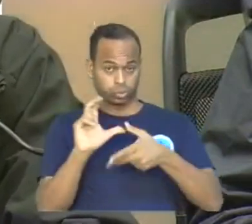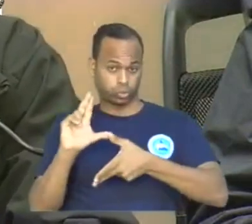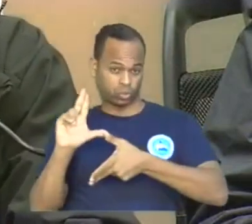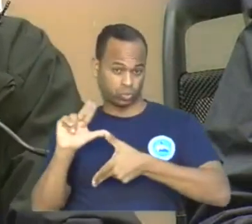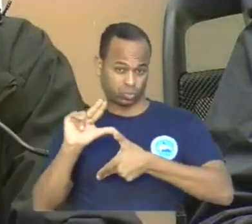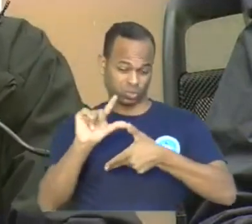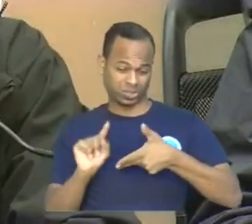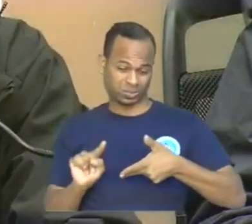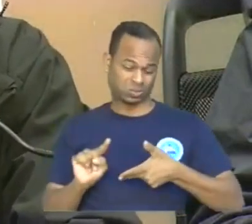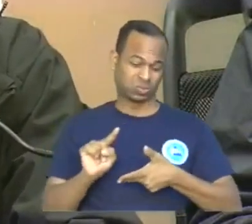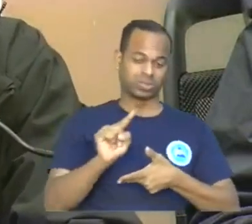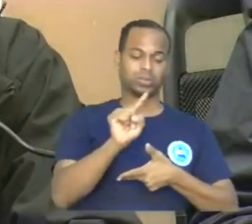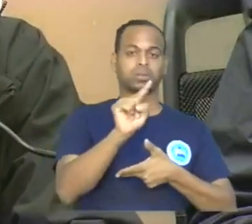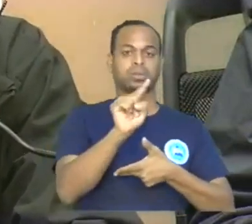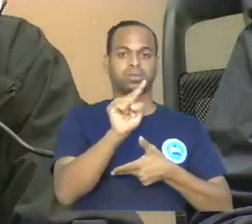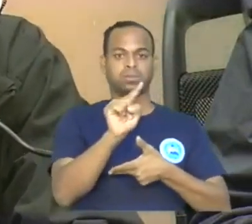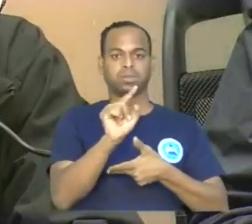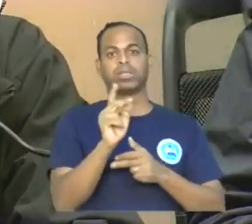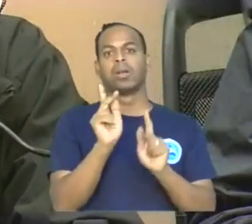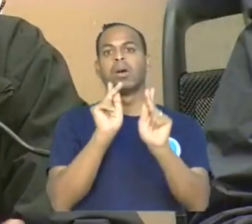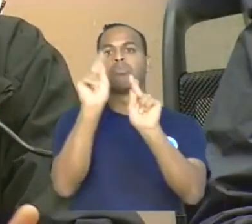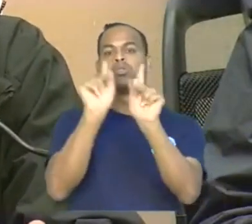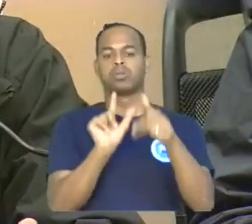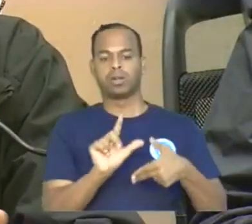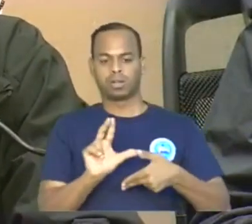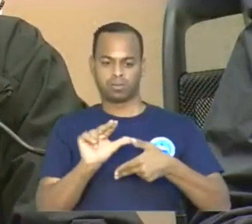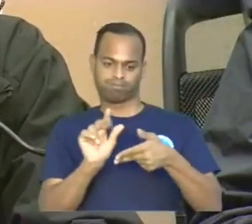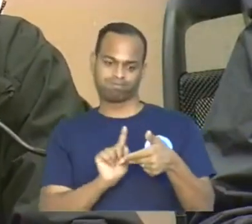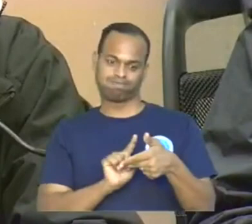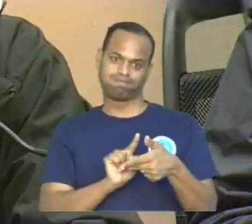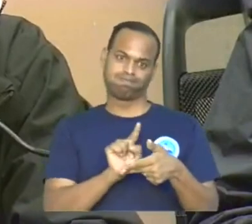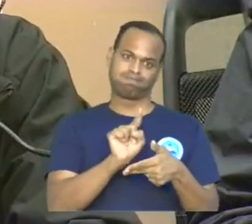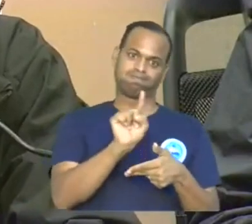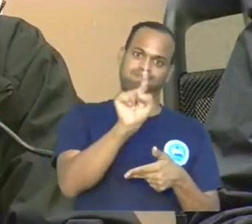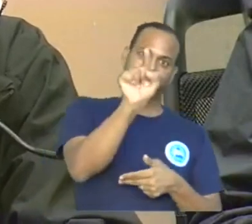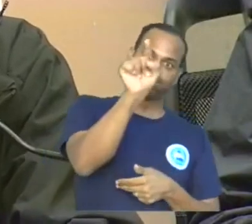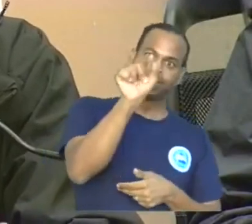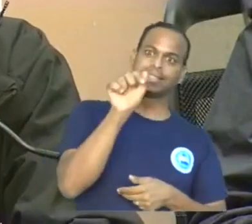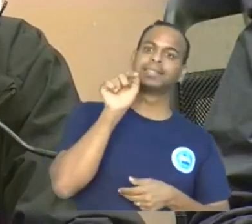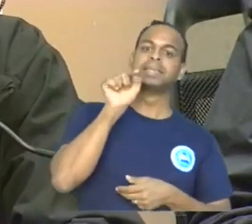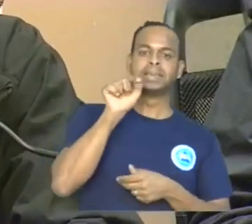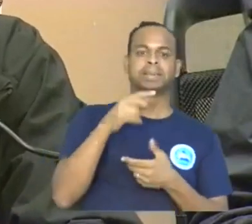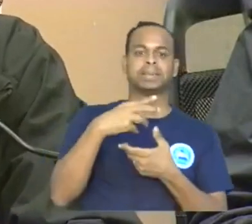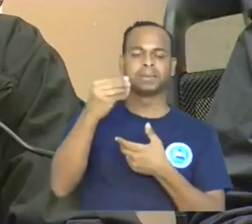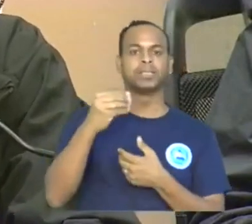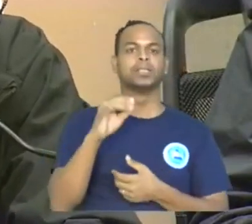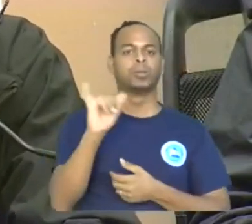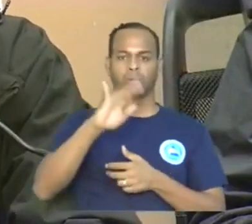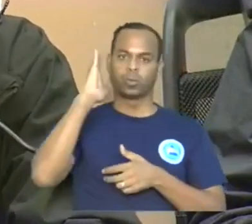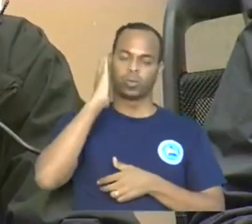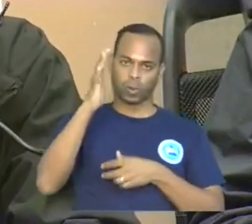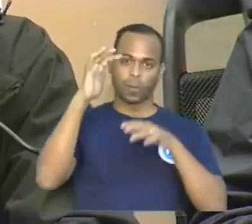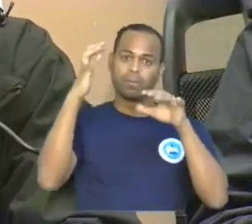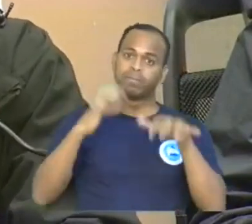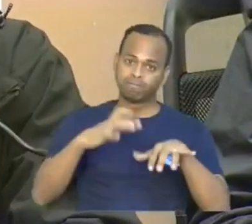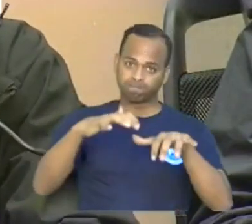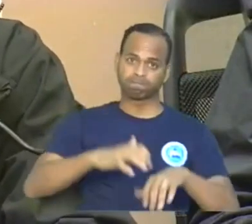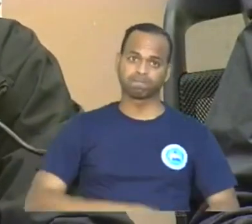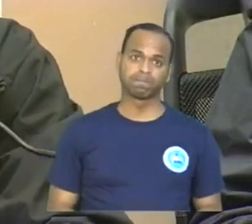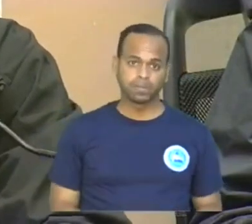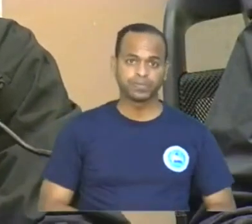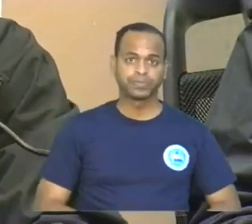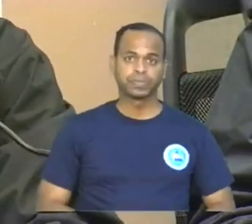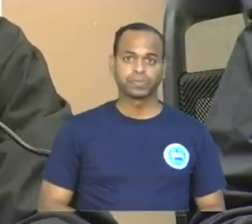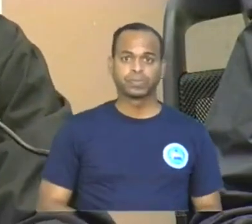de traslación por Puerto Plata. En las mismas provincias también se esperan intensas precipitaciones.